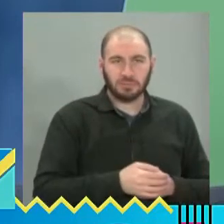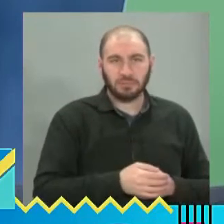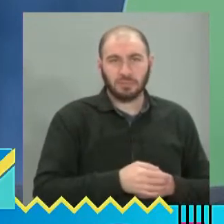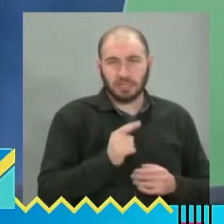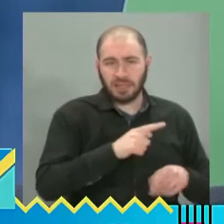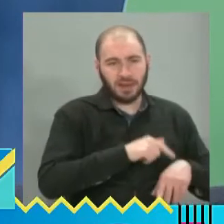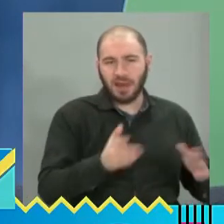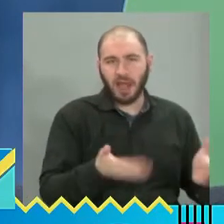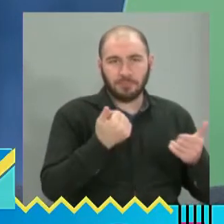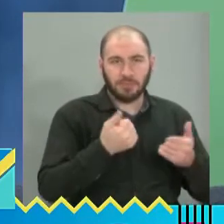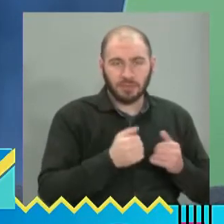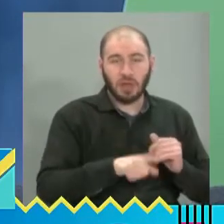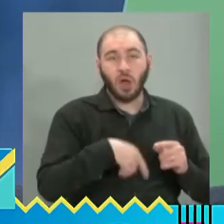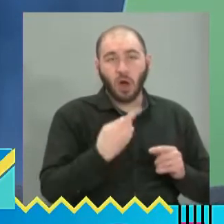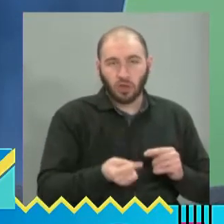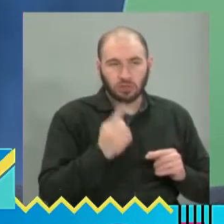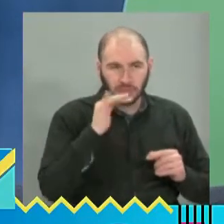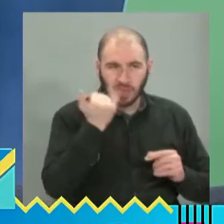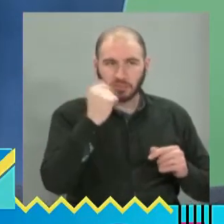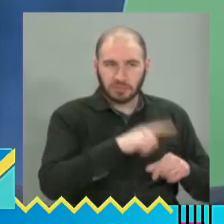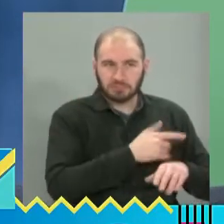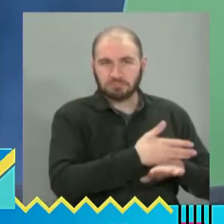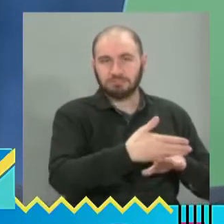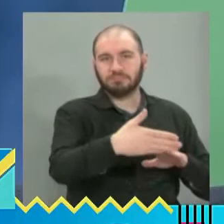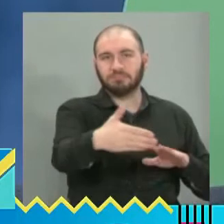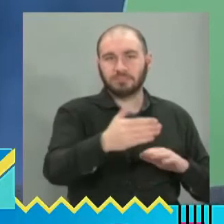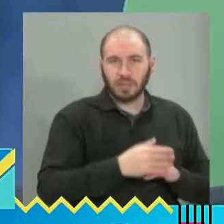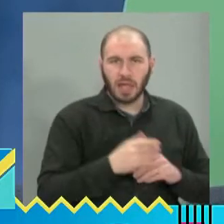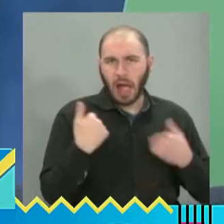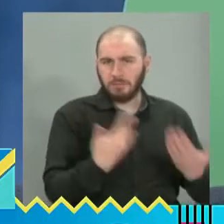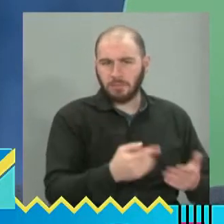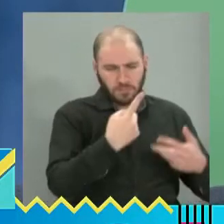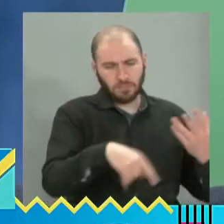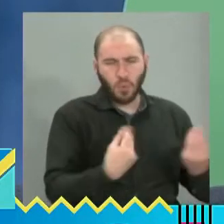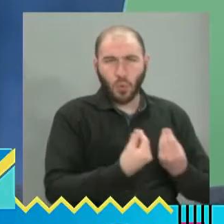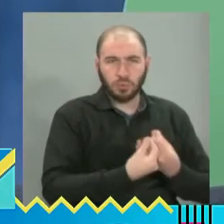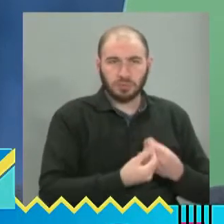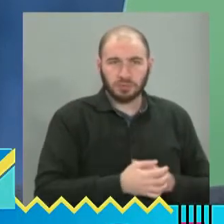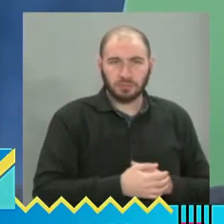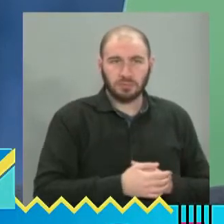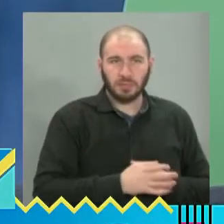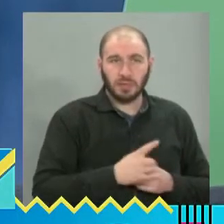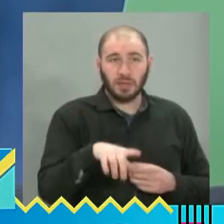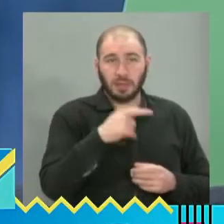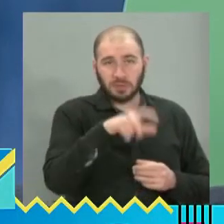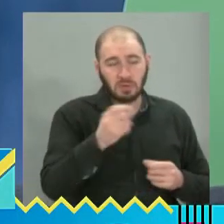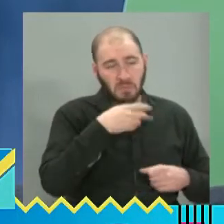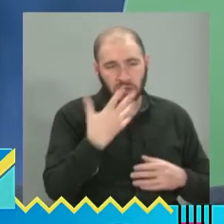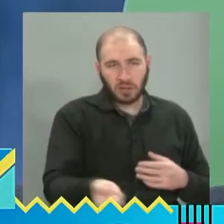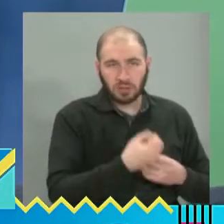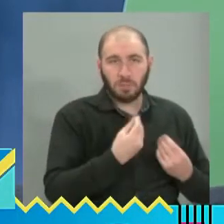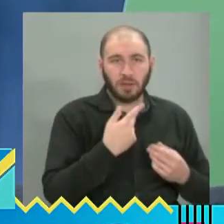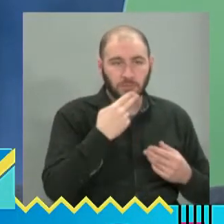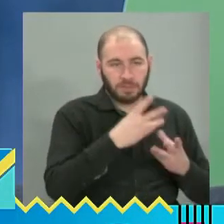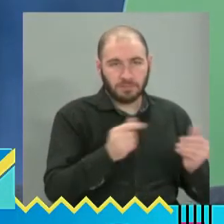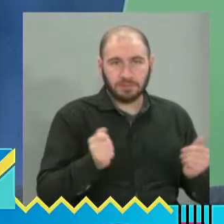prácticamente inmediatos y otros que lo va a ir observando en el transcurso de los meses. O sea, los beneficios son múltiples y que realmente están al alcance de la mano al momento de dejar de